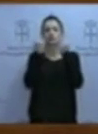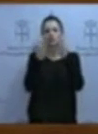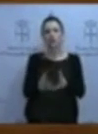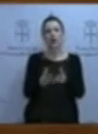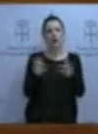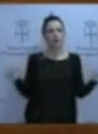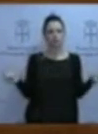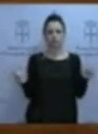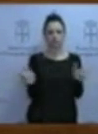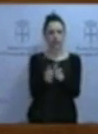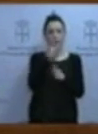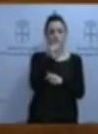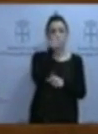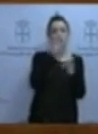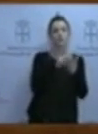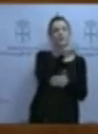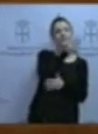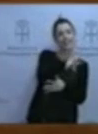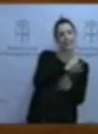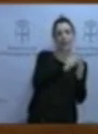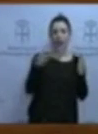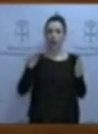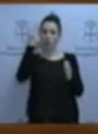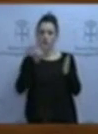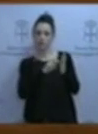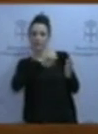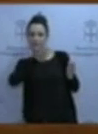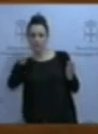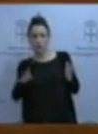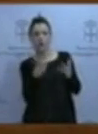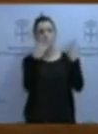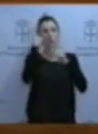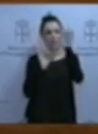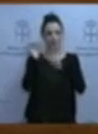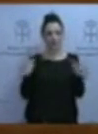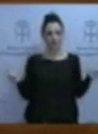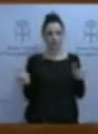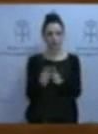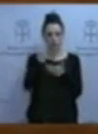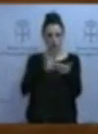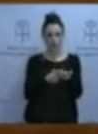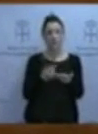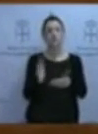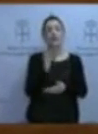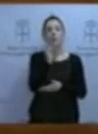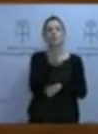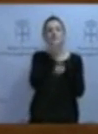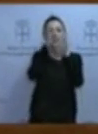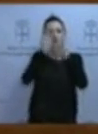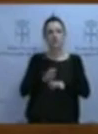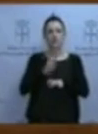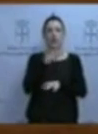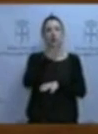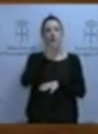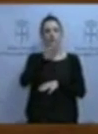disminuyó, por ejemplo, de 2013 a 2014 en un 9%, según el informe COTEC